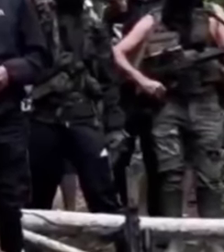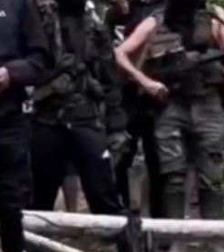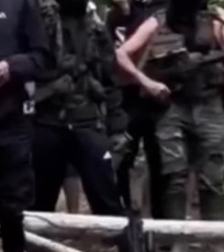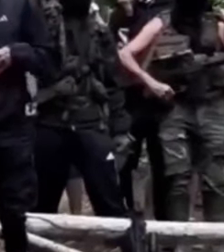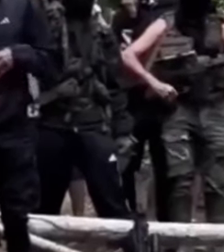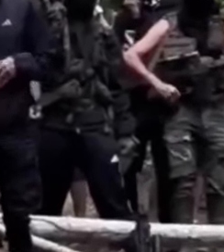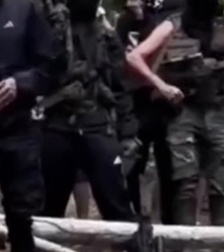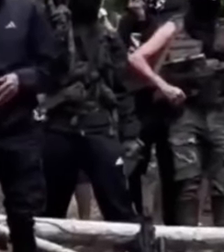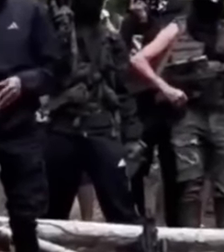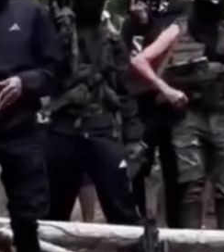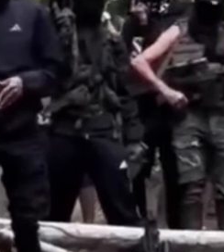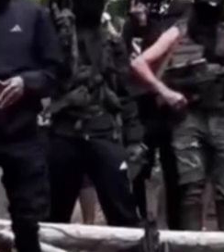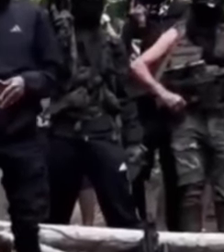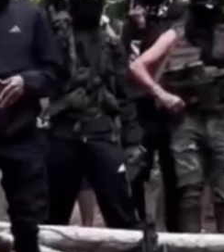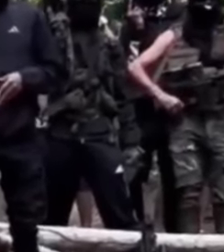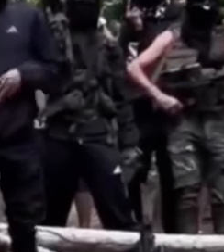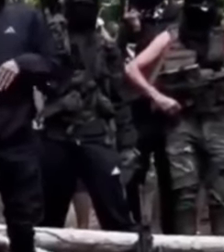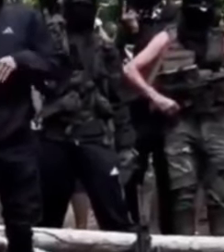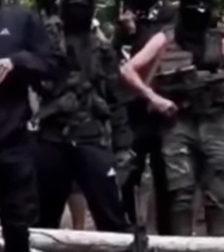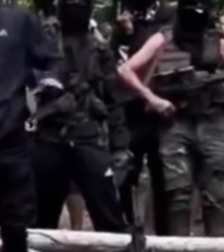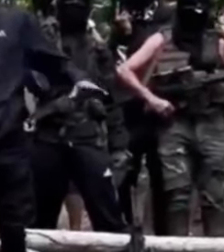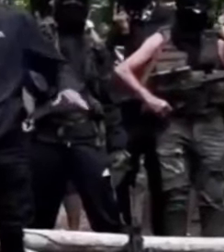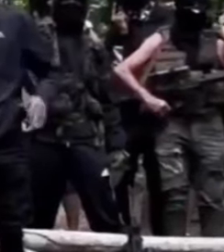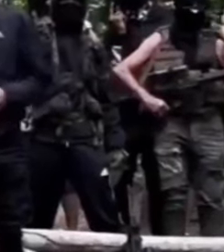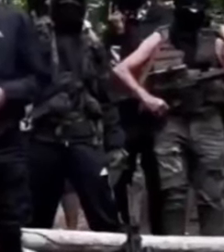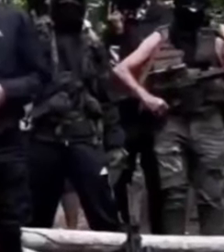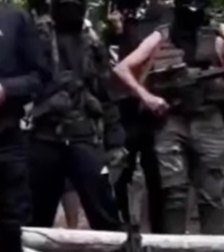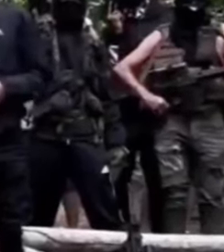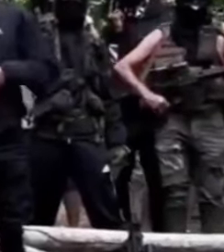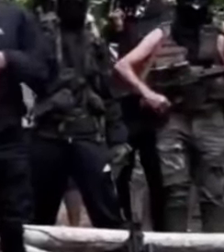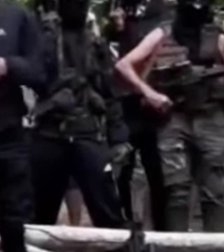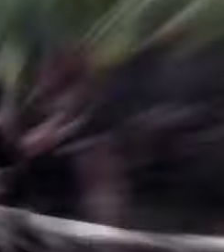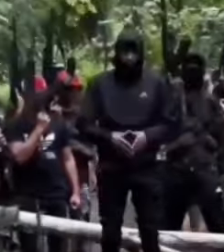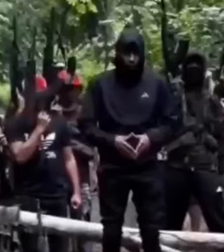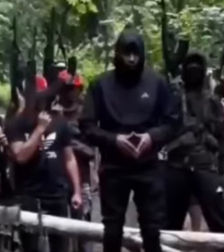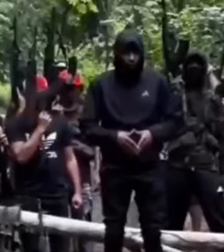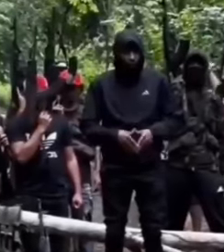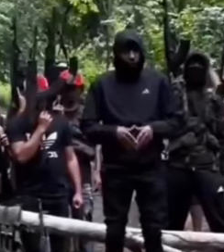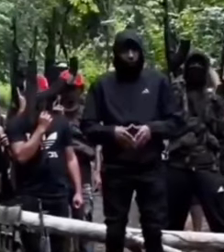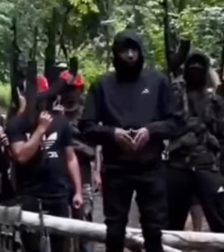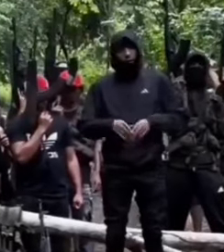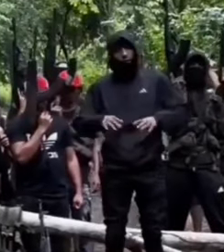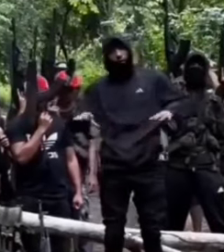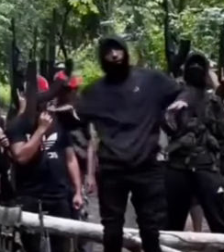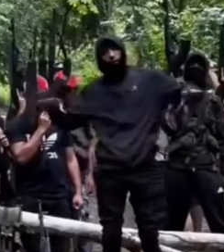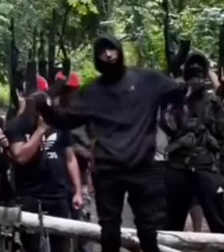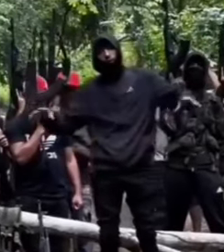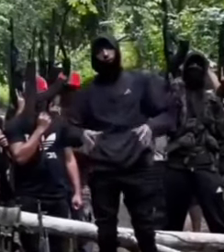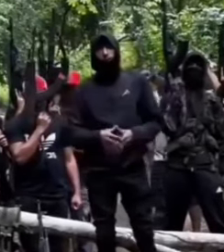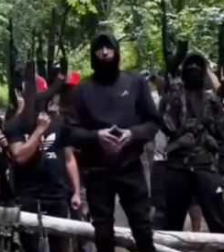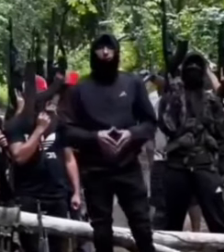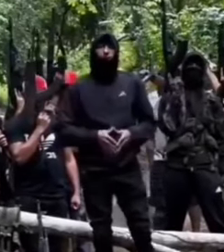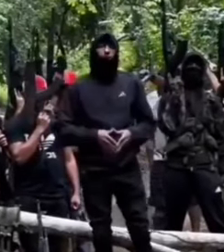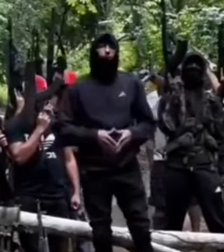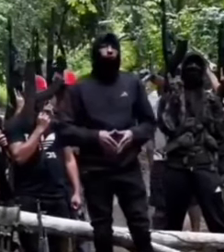Estado ahí salimos Nosotros con todo estamos más organizados ya hemos hablado varias